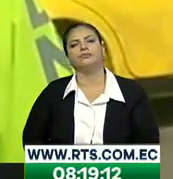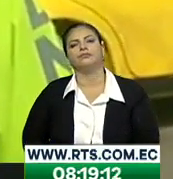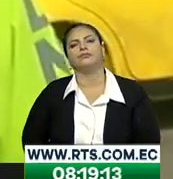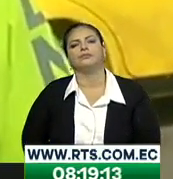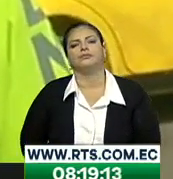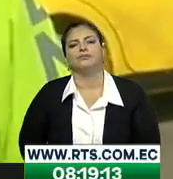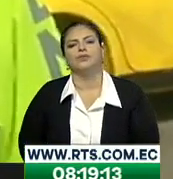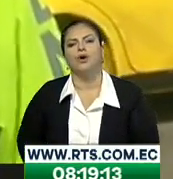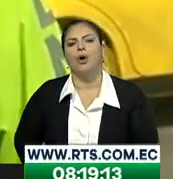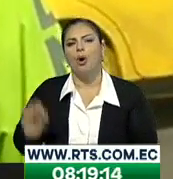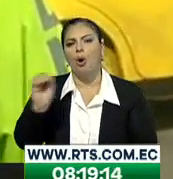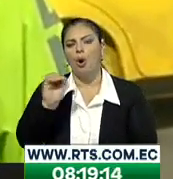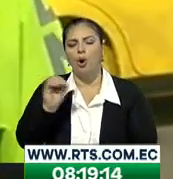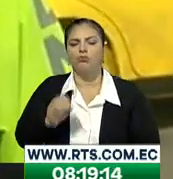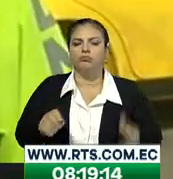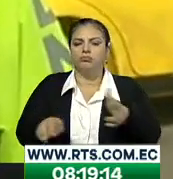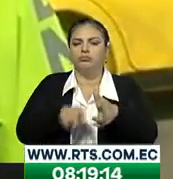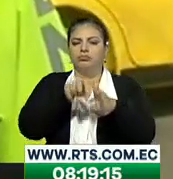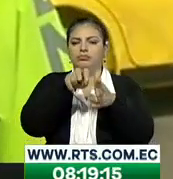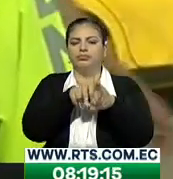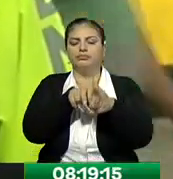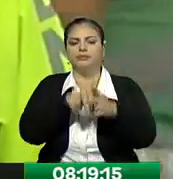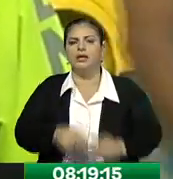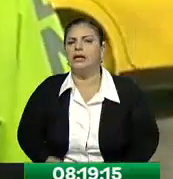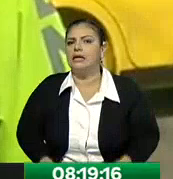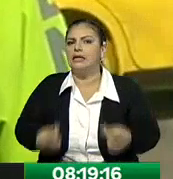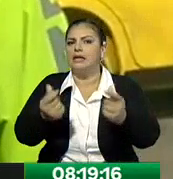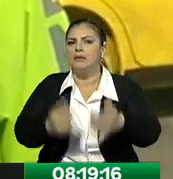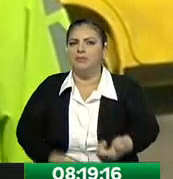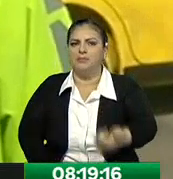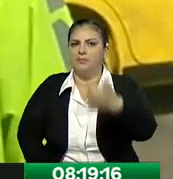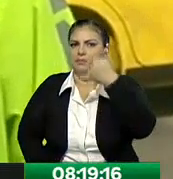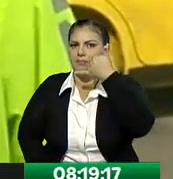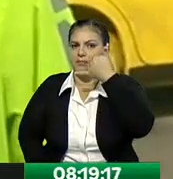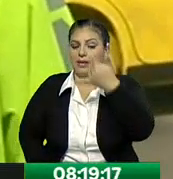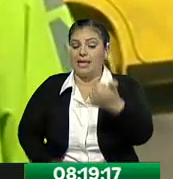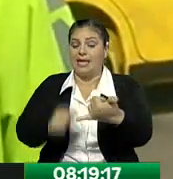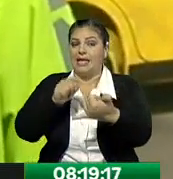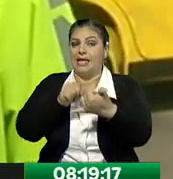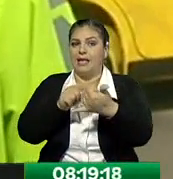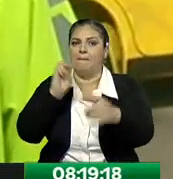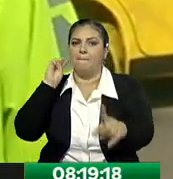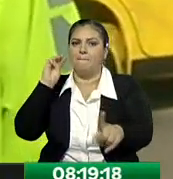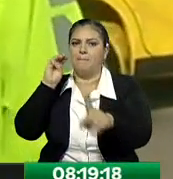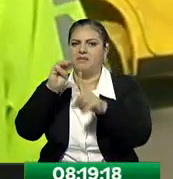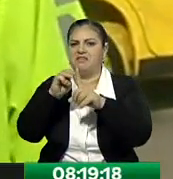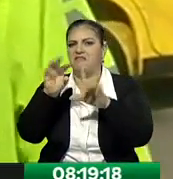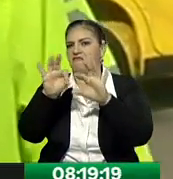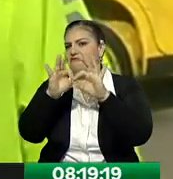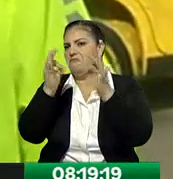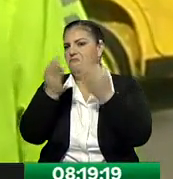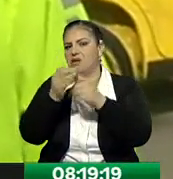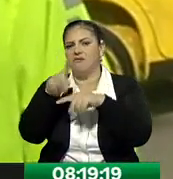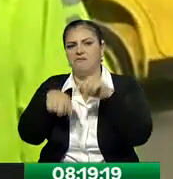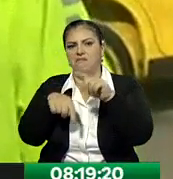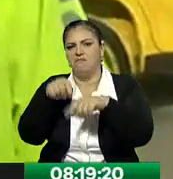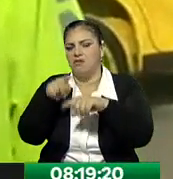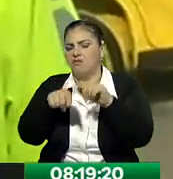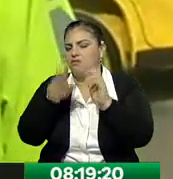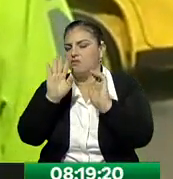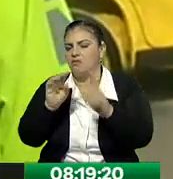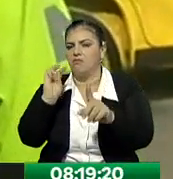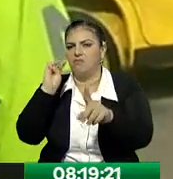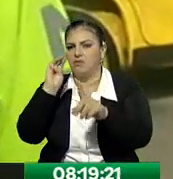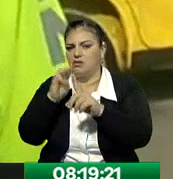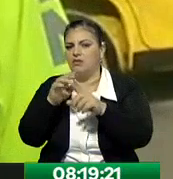enviar mensajes o comunicar a alguna persona, familiar, amigo, conocido, de que se va a tomar un vehículo poniendo en consideración las